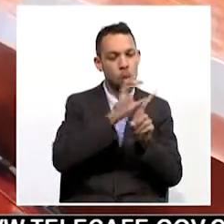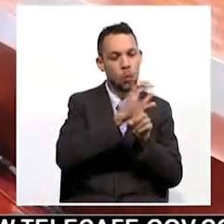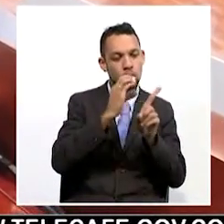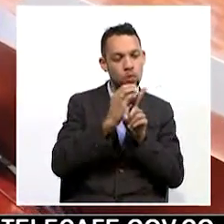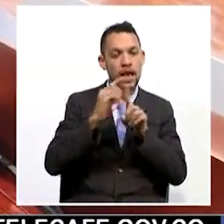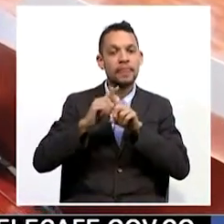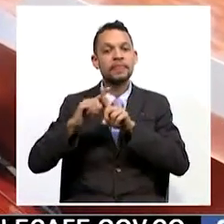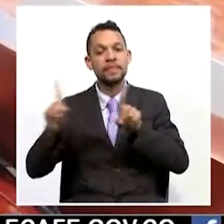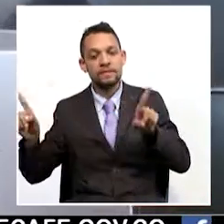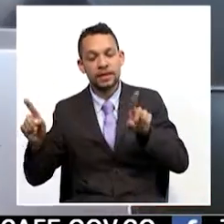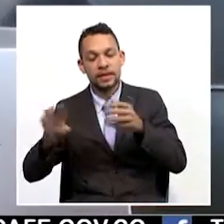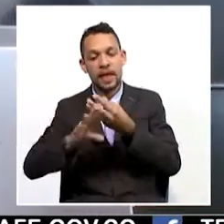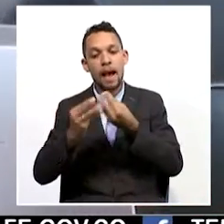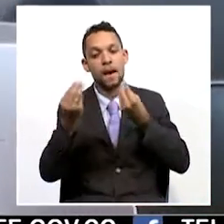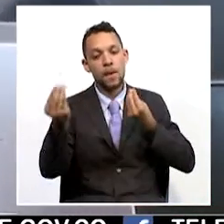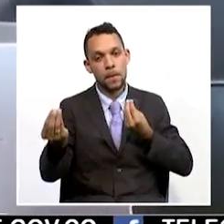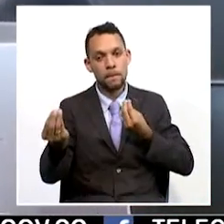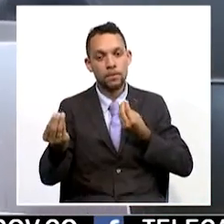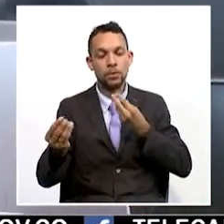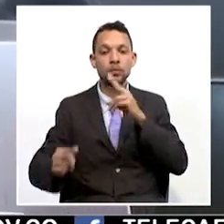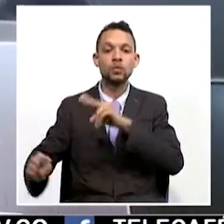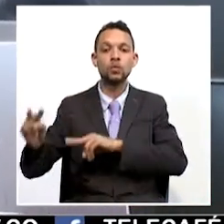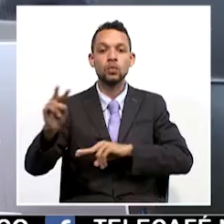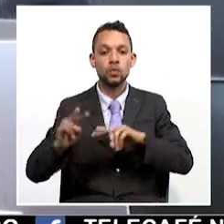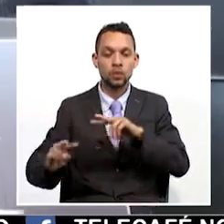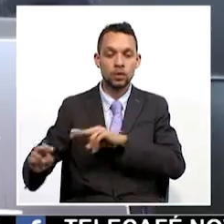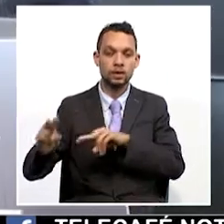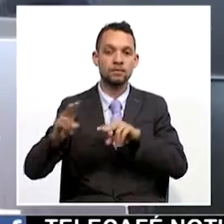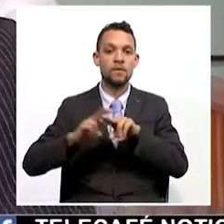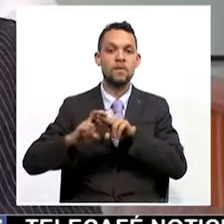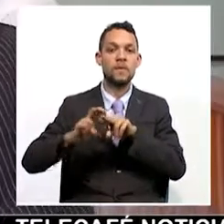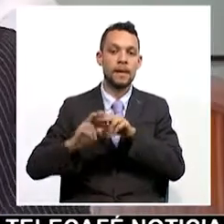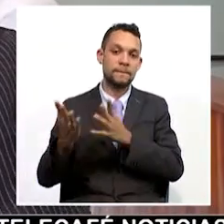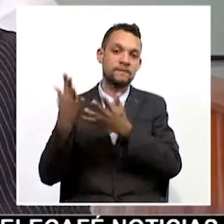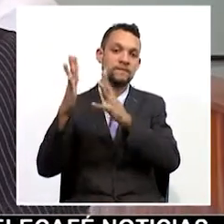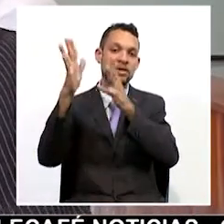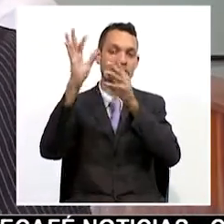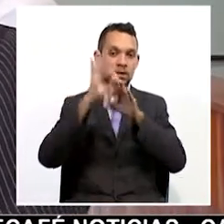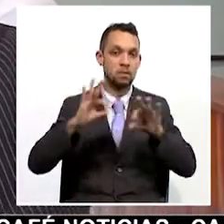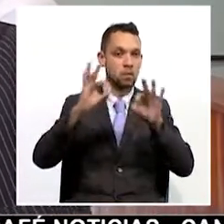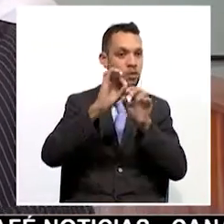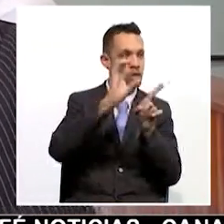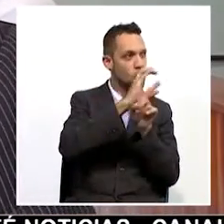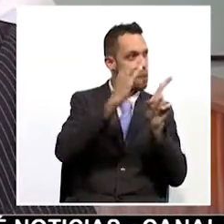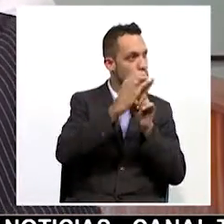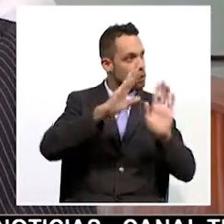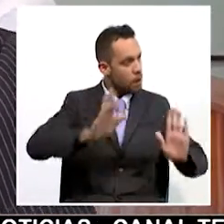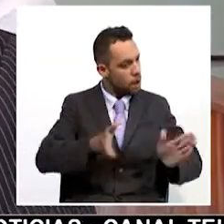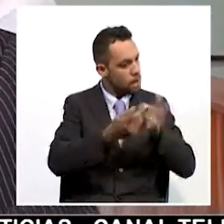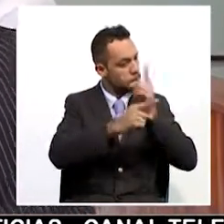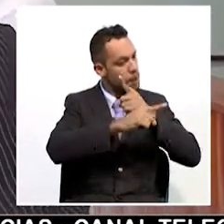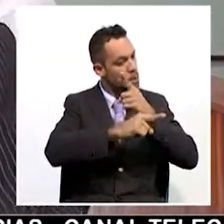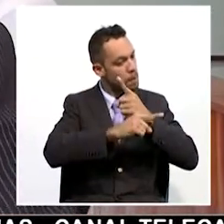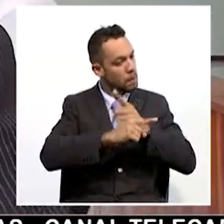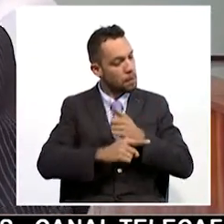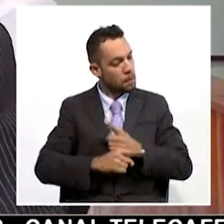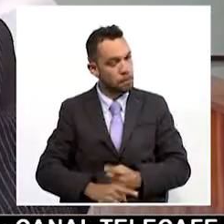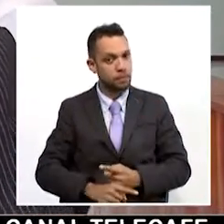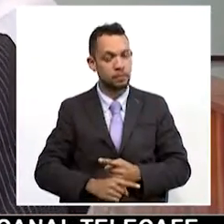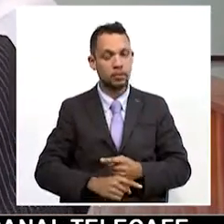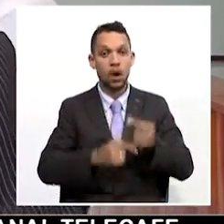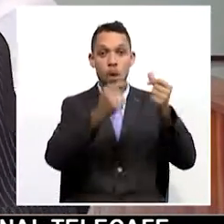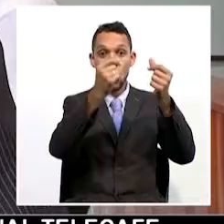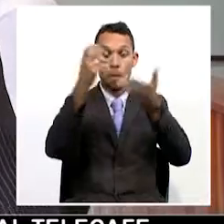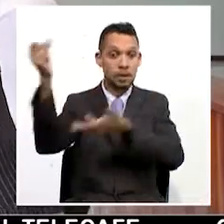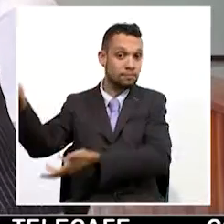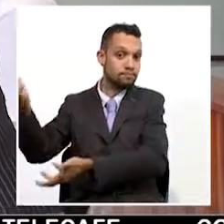Manizales. Sin embargo, el trabajo en cultura es positivo. Nosotros venimos dando cumplimiento con estos recursos